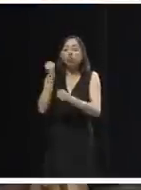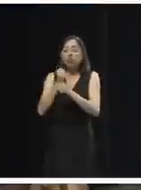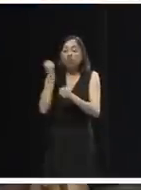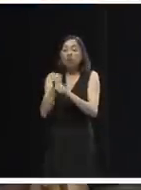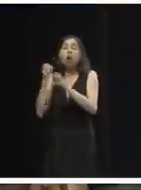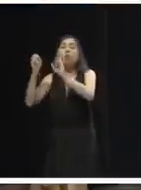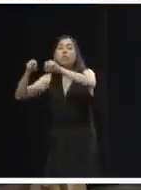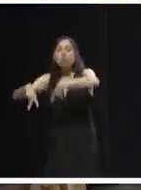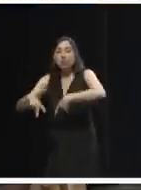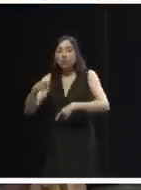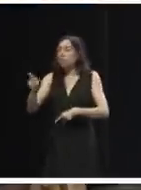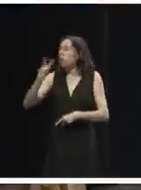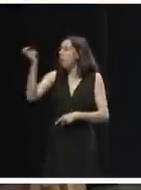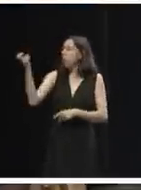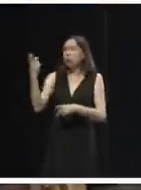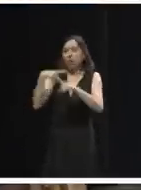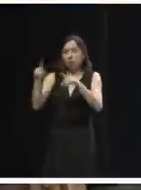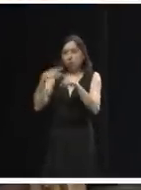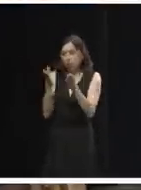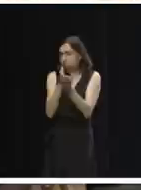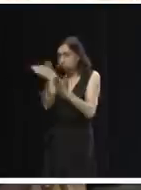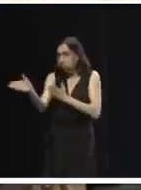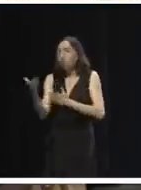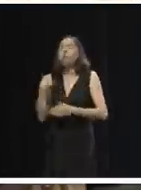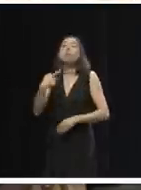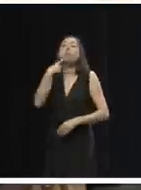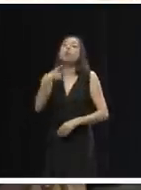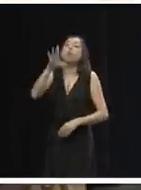Pero os digo hoy aquí yo que sí, hay un